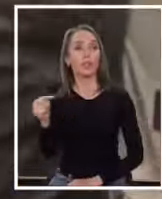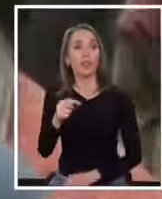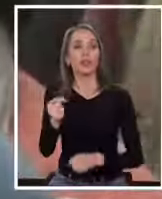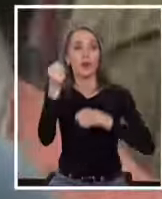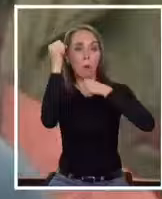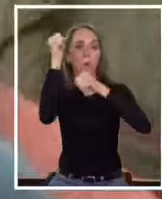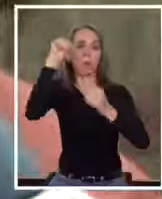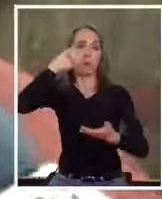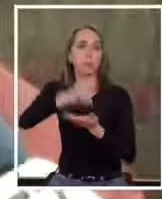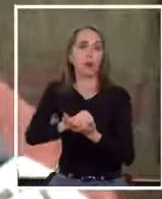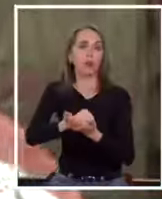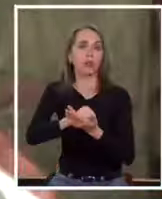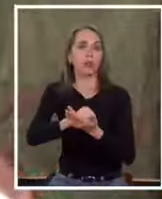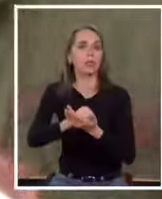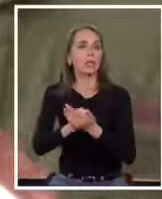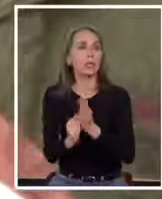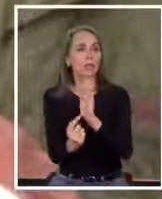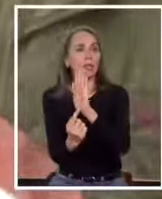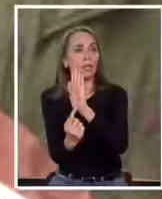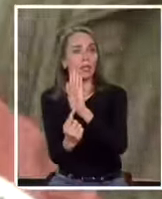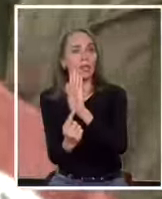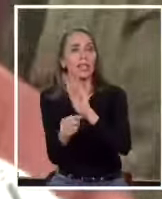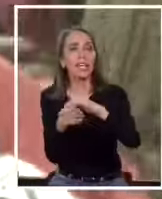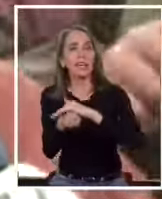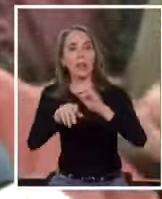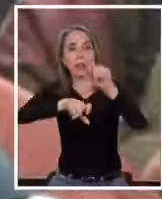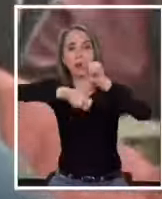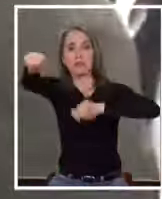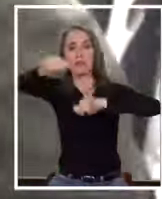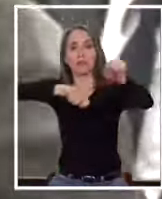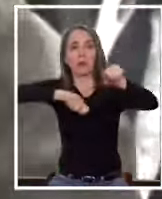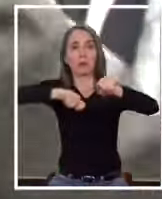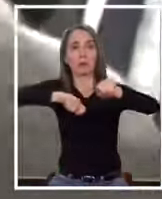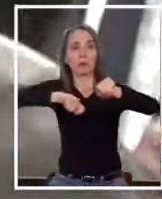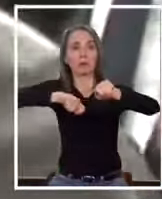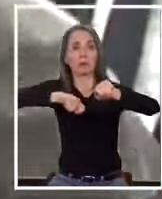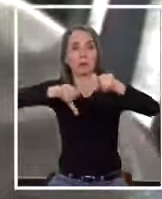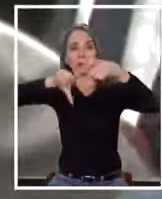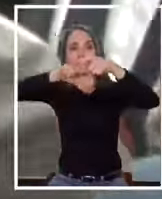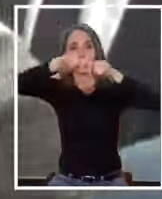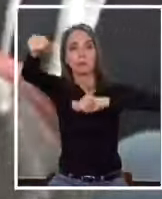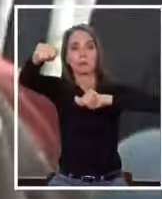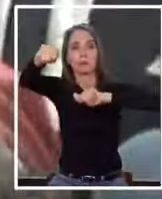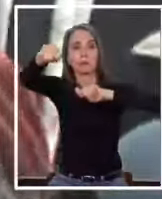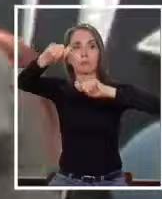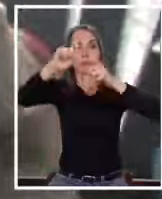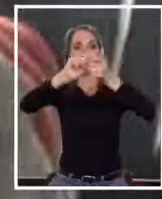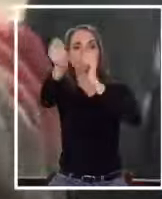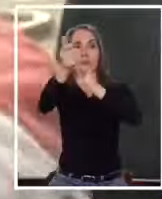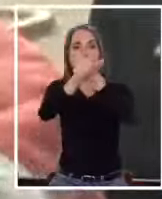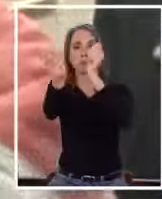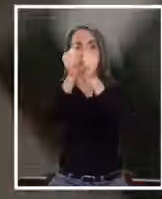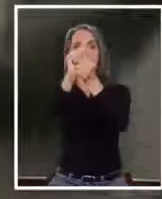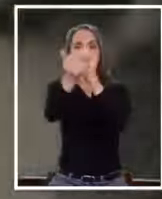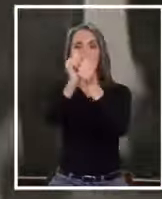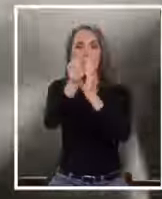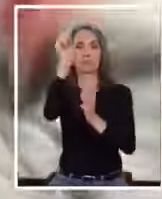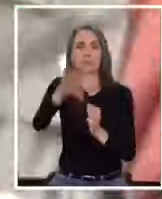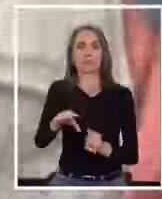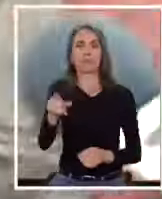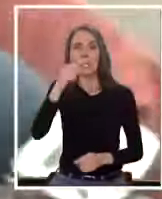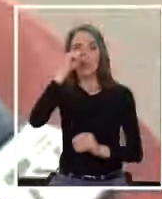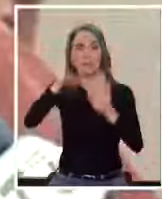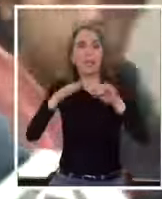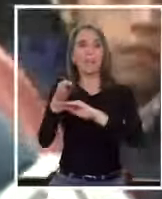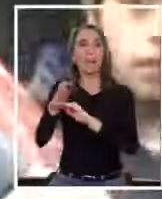protestar. En este preciso momento, ¿qué voy a hacer? ¿Con esa entrada? La voy a romper. Ahí está la entrada de Michael Jackson. ¿Qué sientes